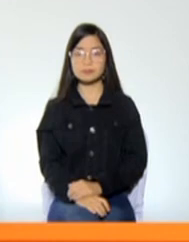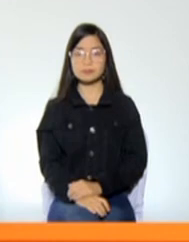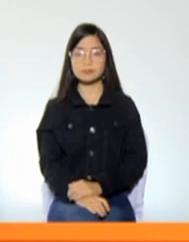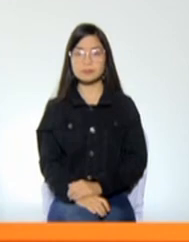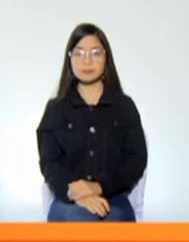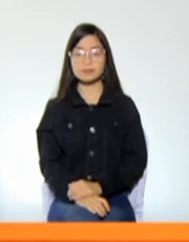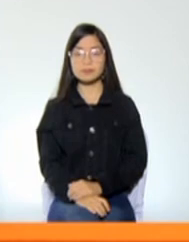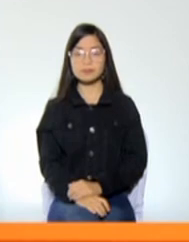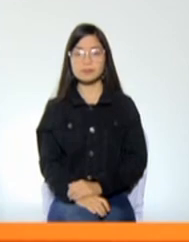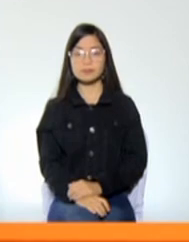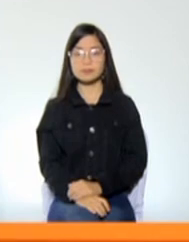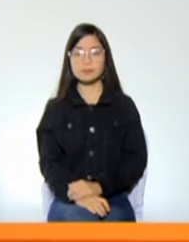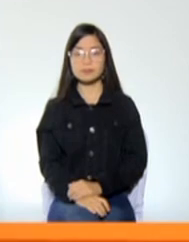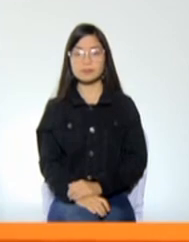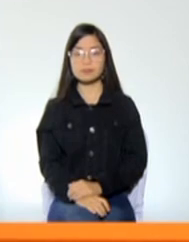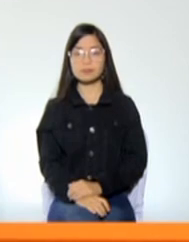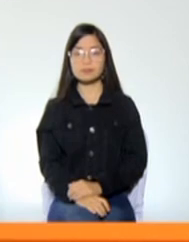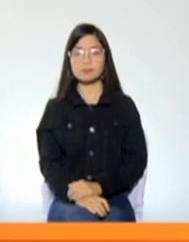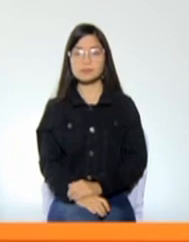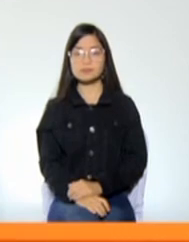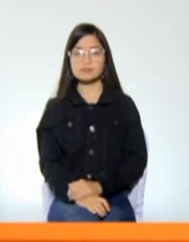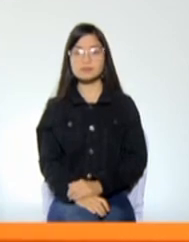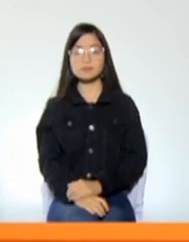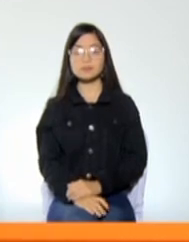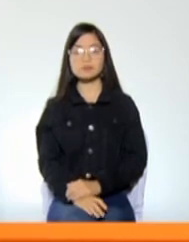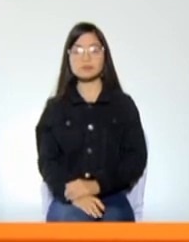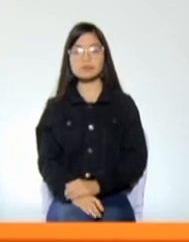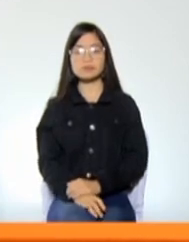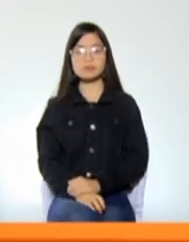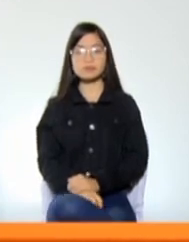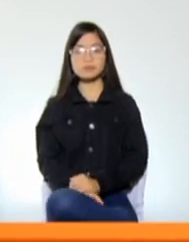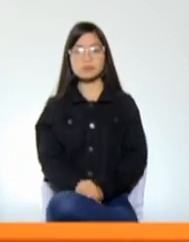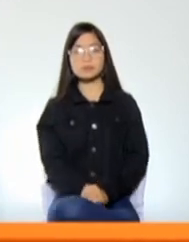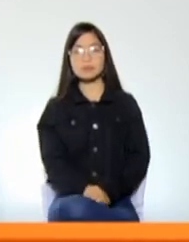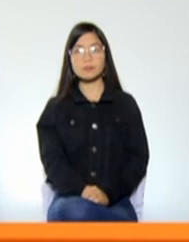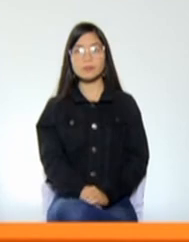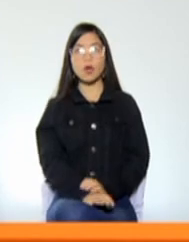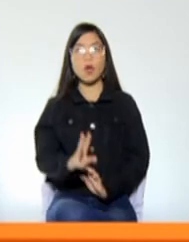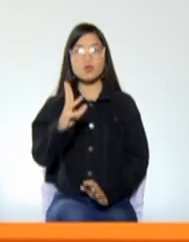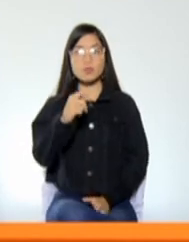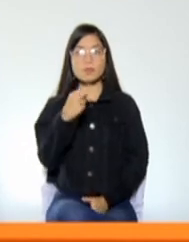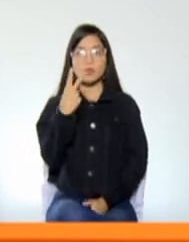identificarlos. El primero que tenemos es el número 2.